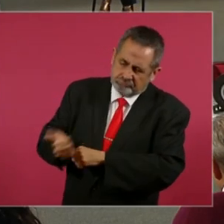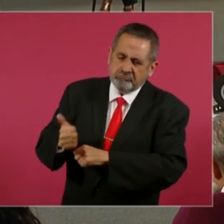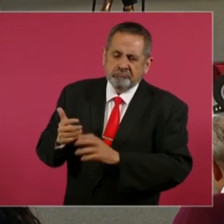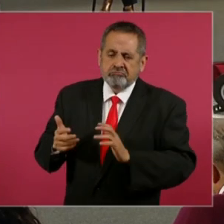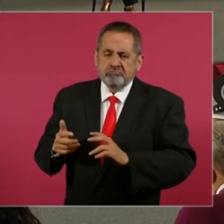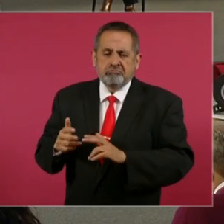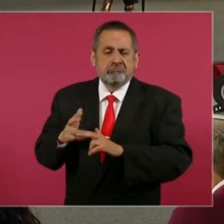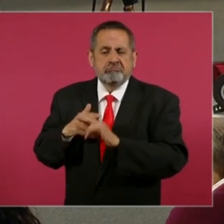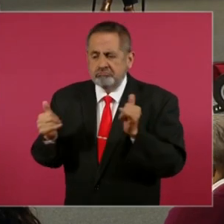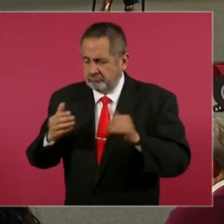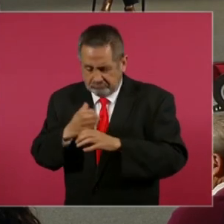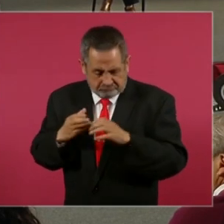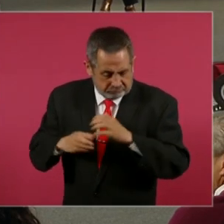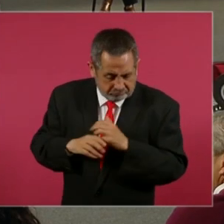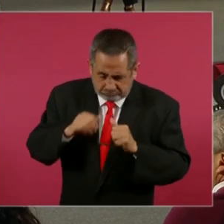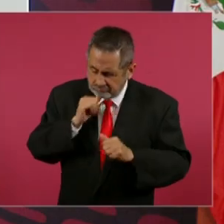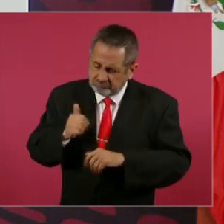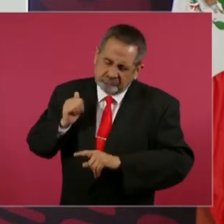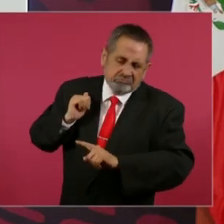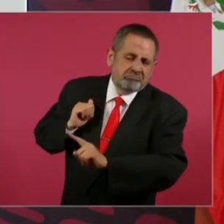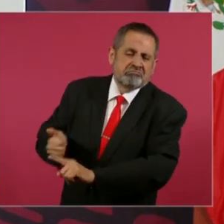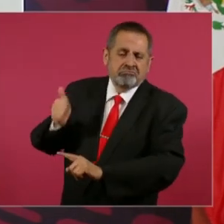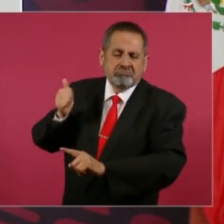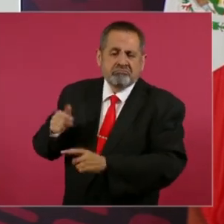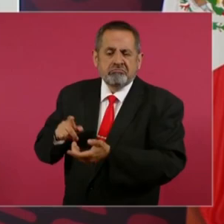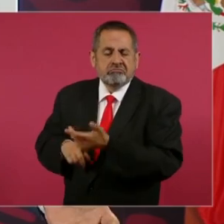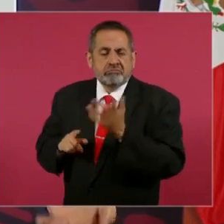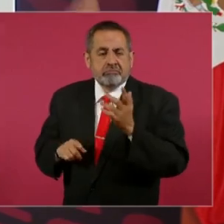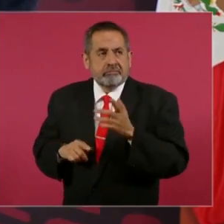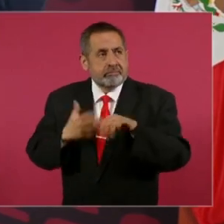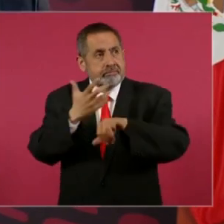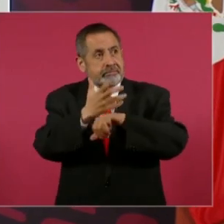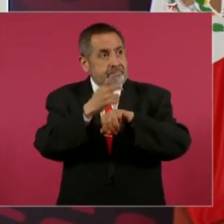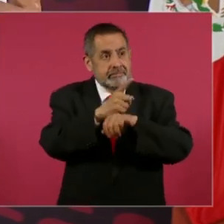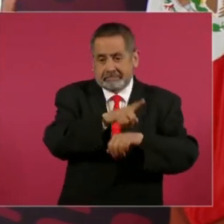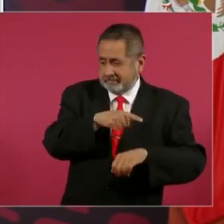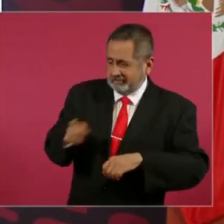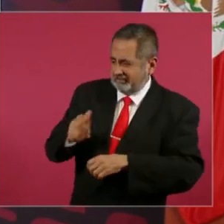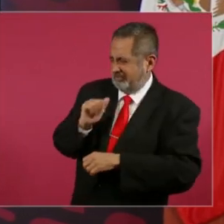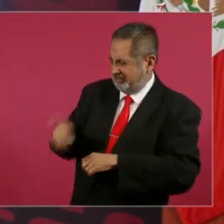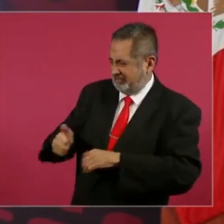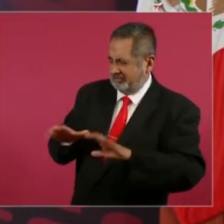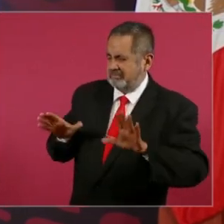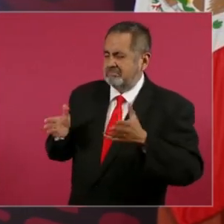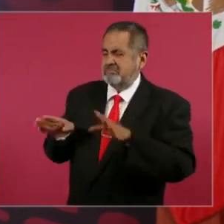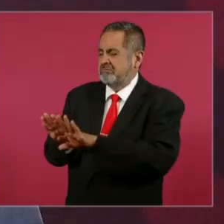ni lo básico y se te rebele.